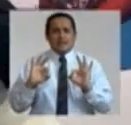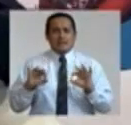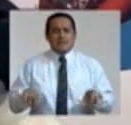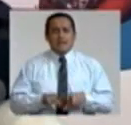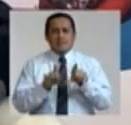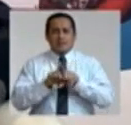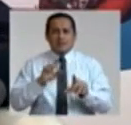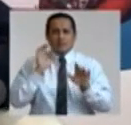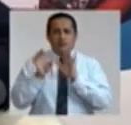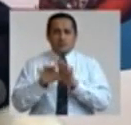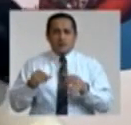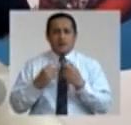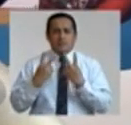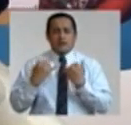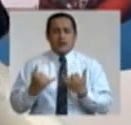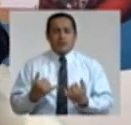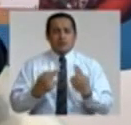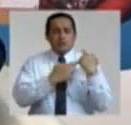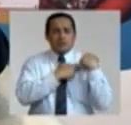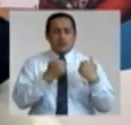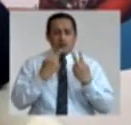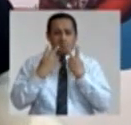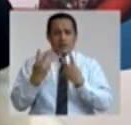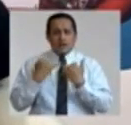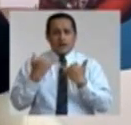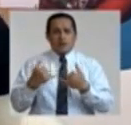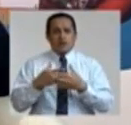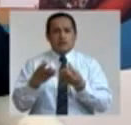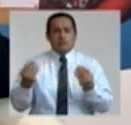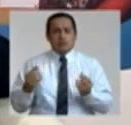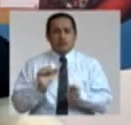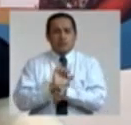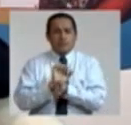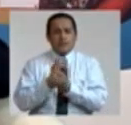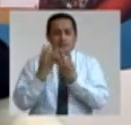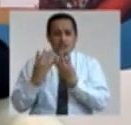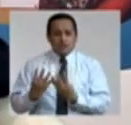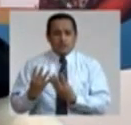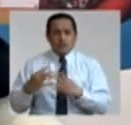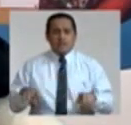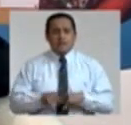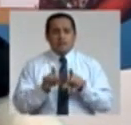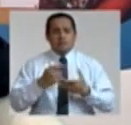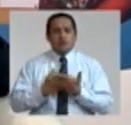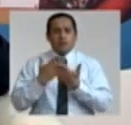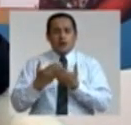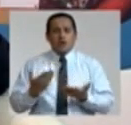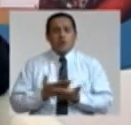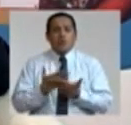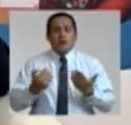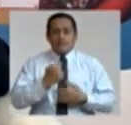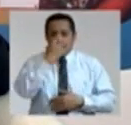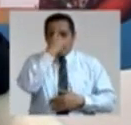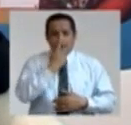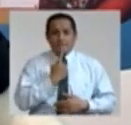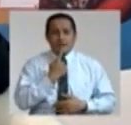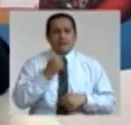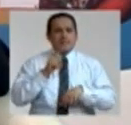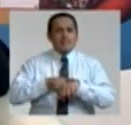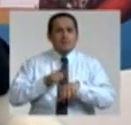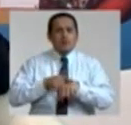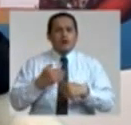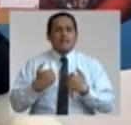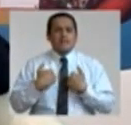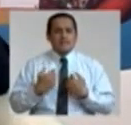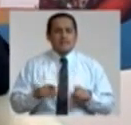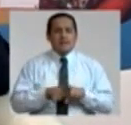Exactamente, entonces ahí tiene que haber una mirada de los penitenciaristas y establecer cuál es el perfil que tienen, el